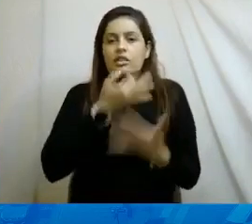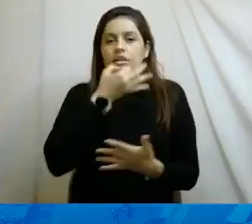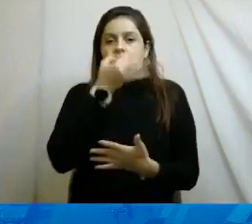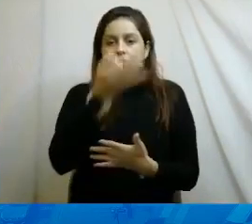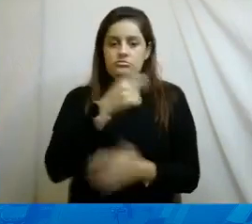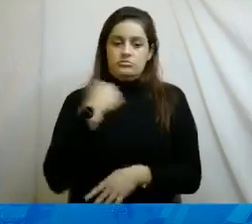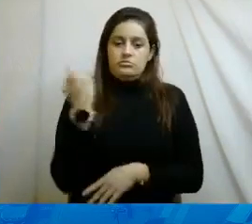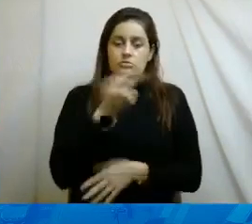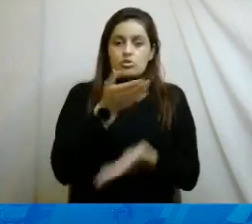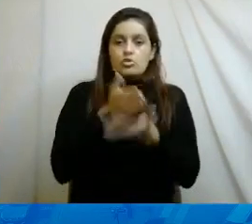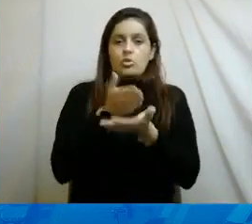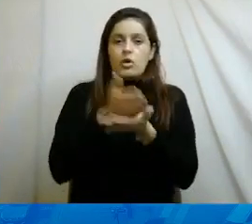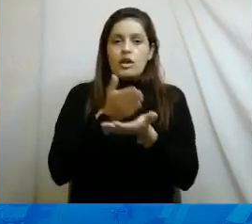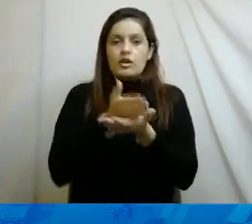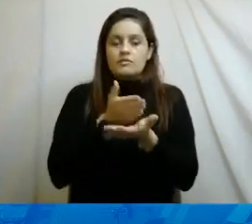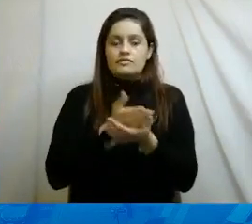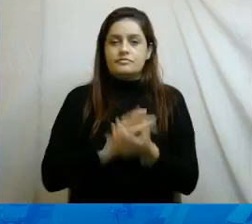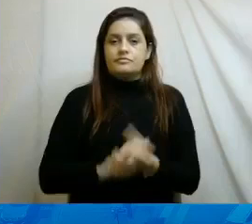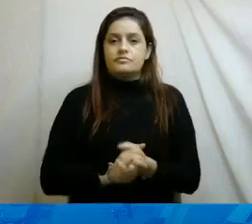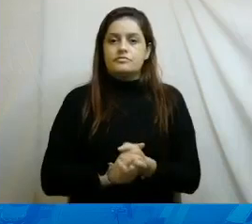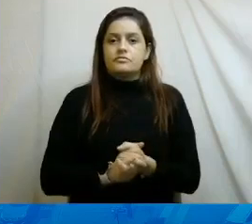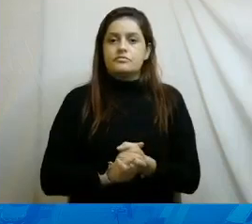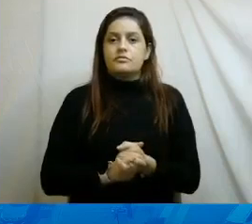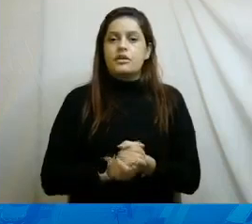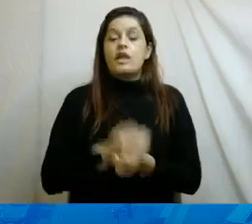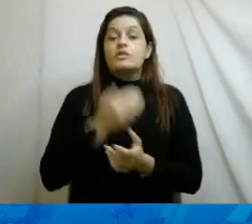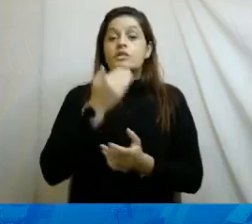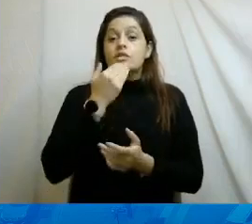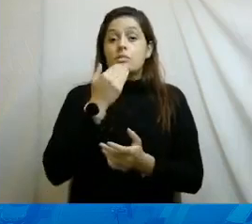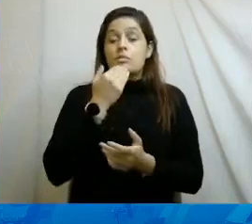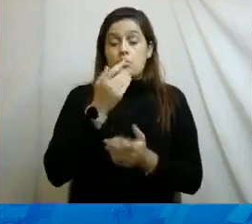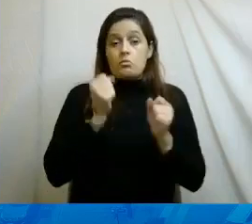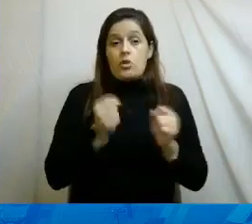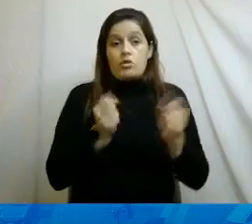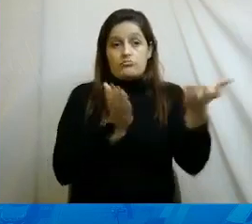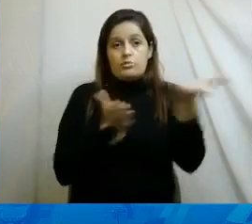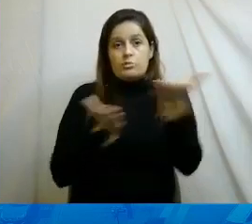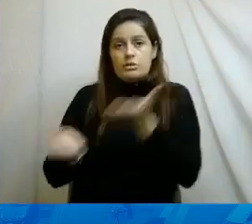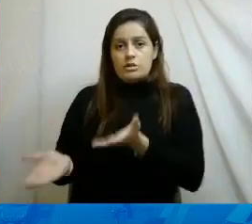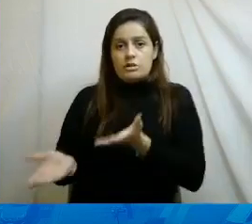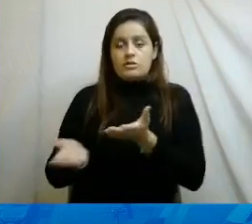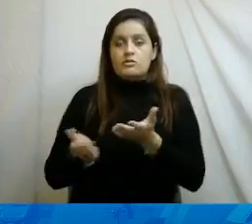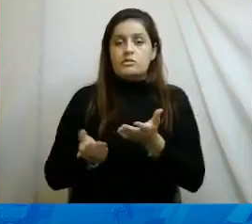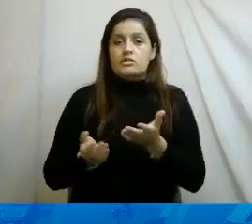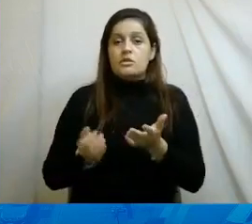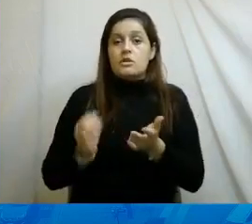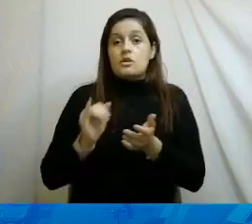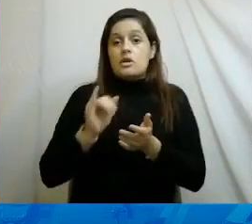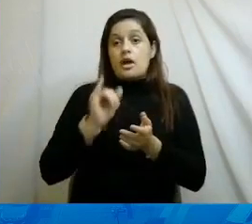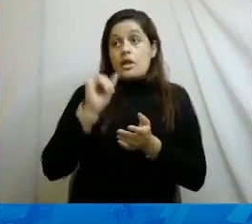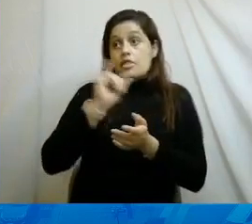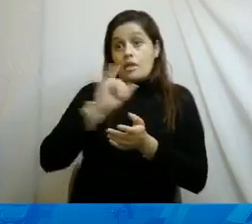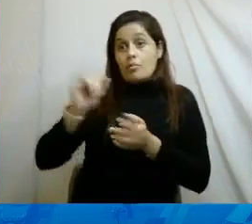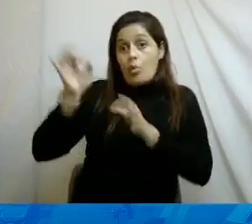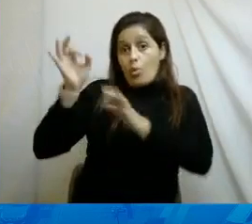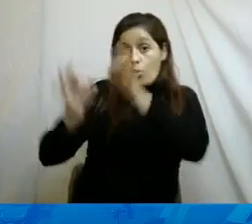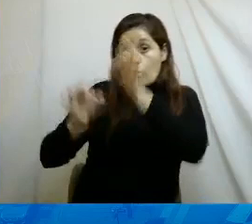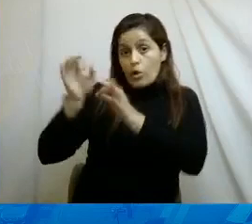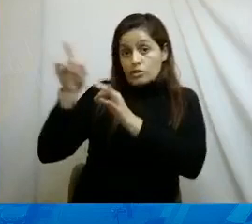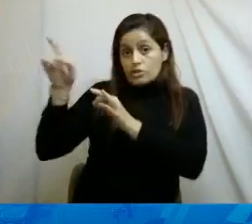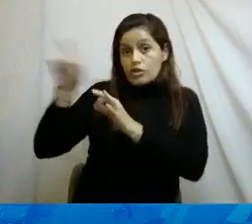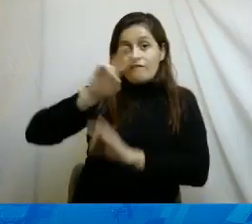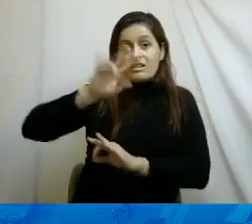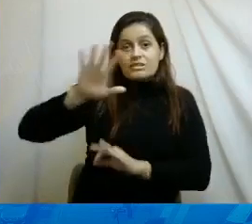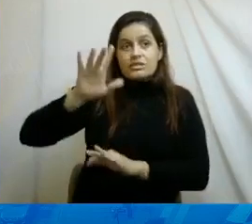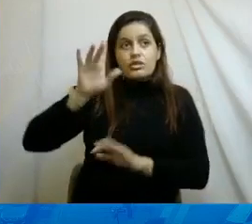comunidad educativa y dejar abierta una invitación posterior a la fecha de la audiencia, que se tiene que realizar el 25